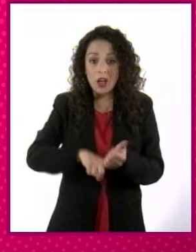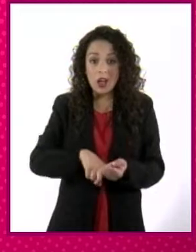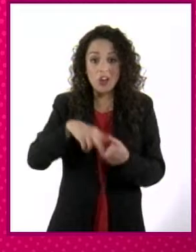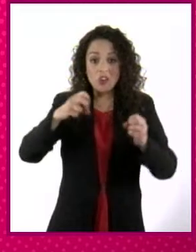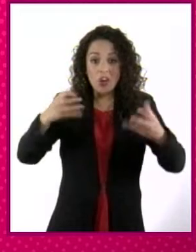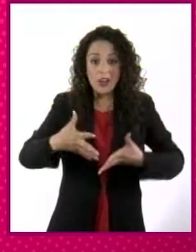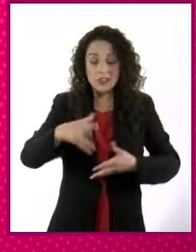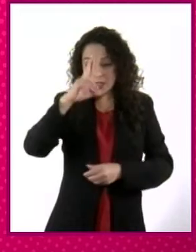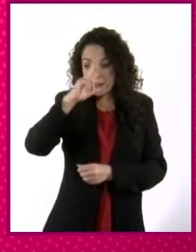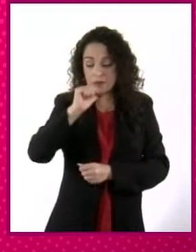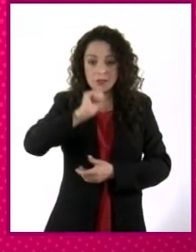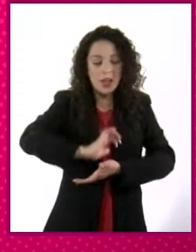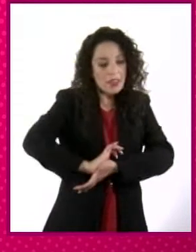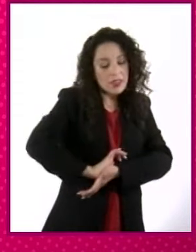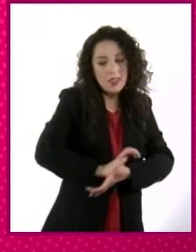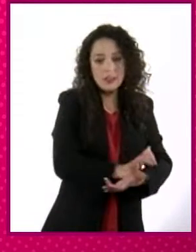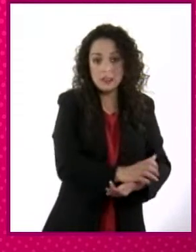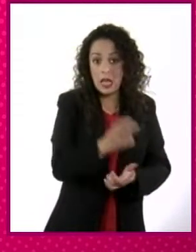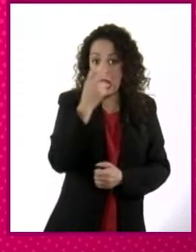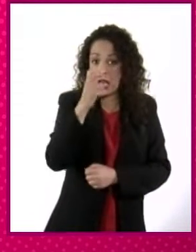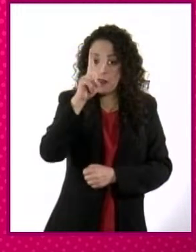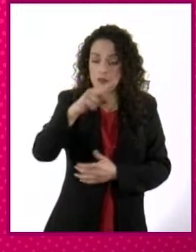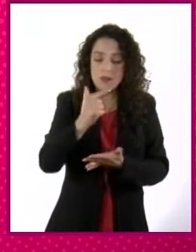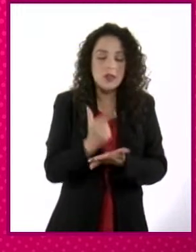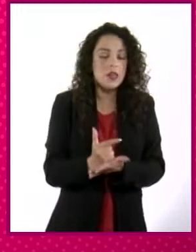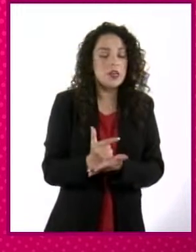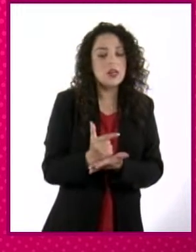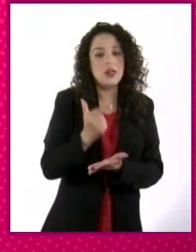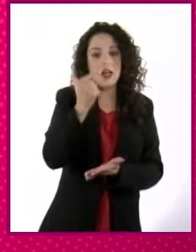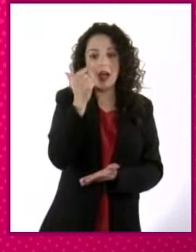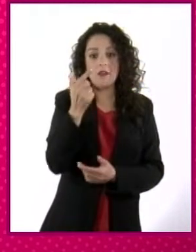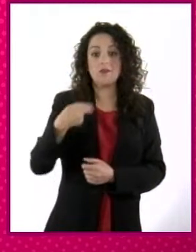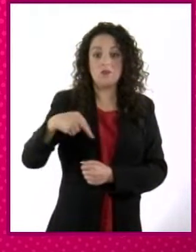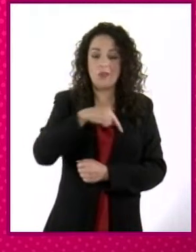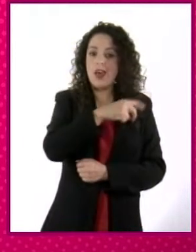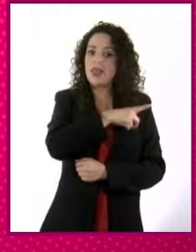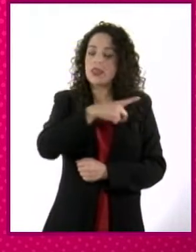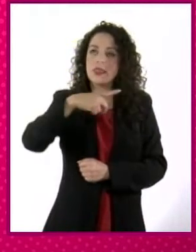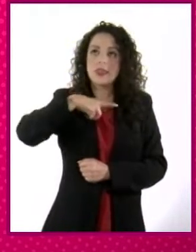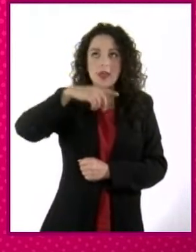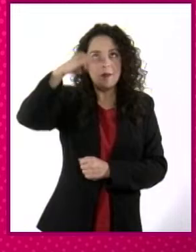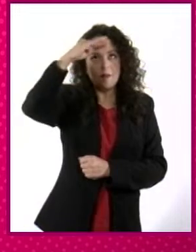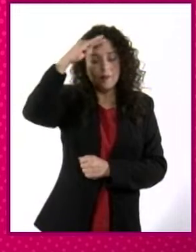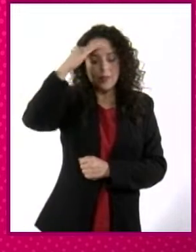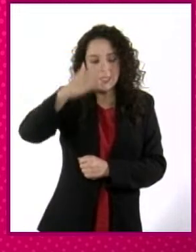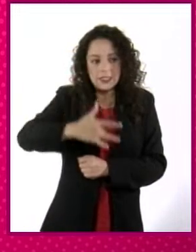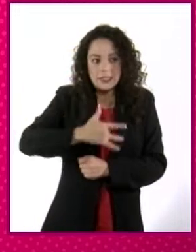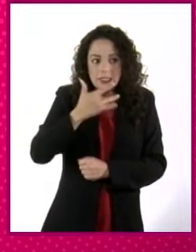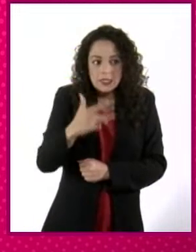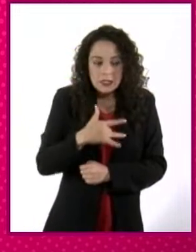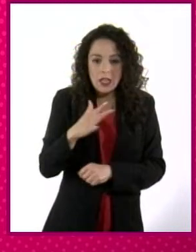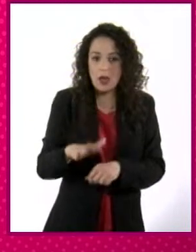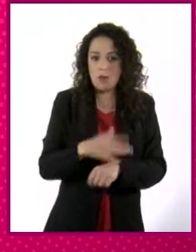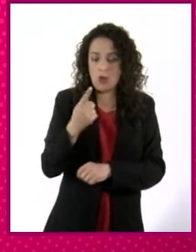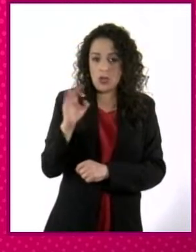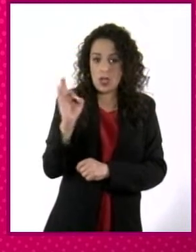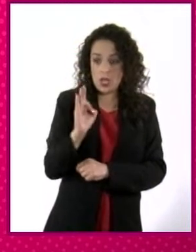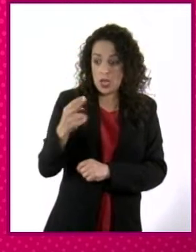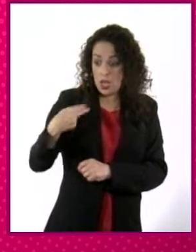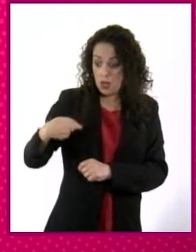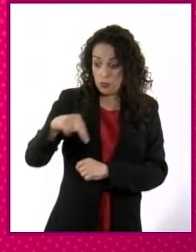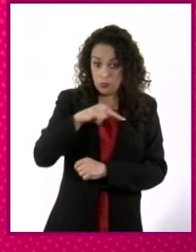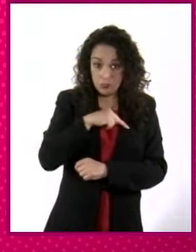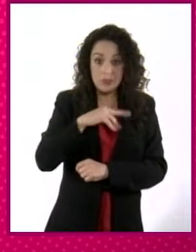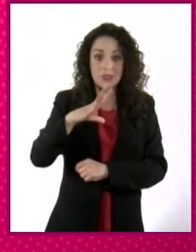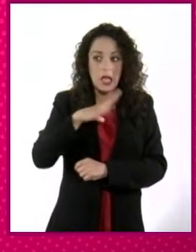que debemos como sociedad reflexionar, porque si entre nosotros mismos tenemos ese